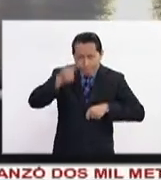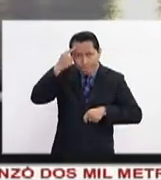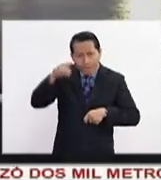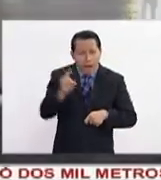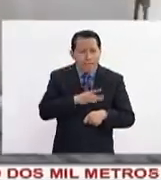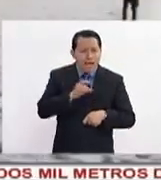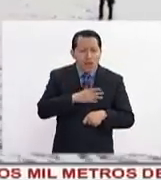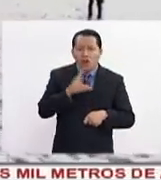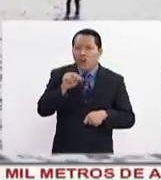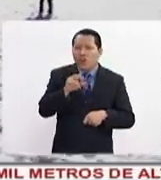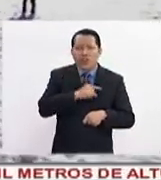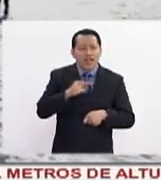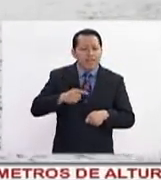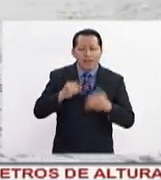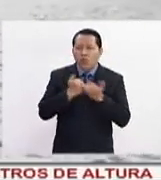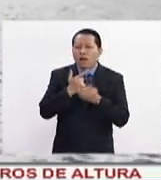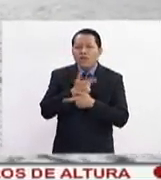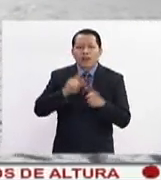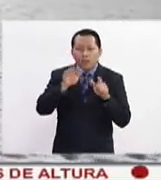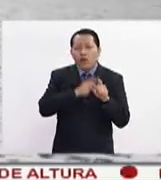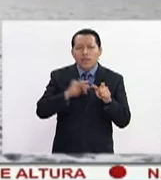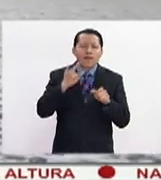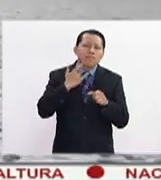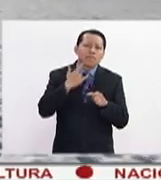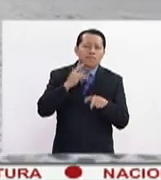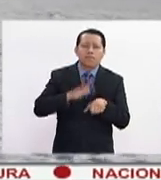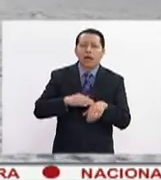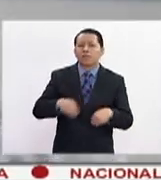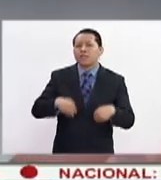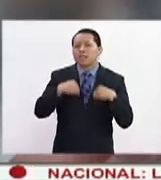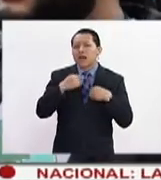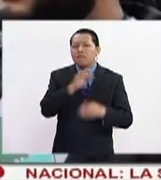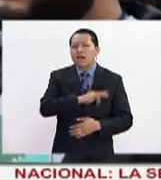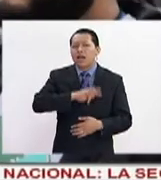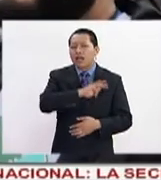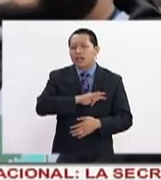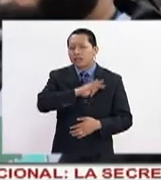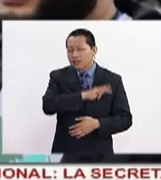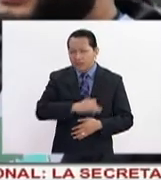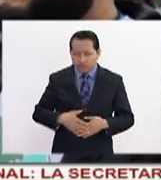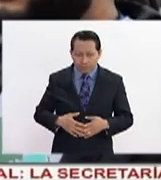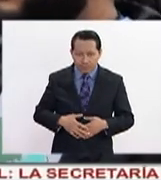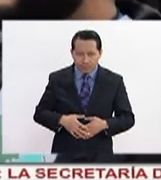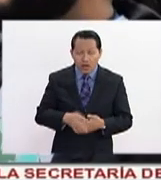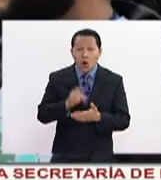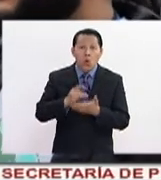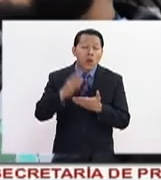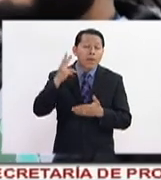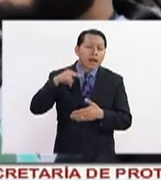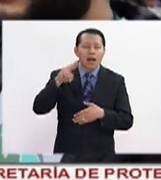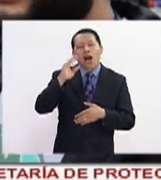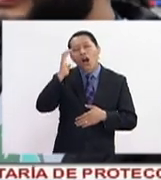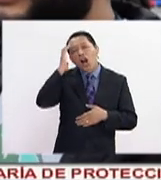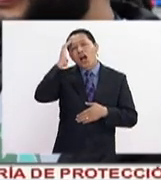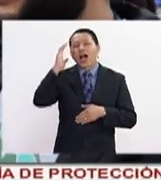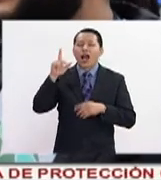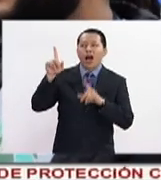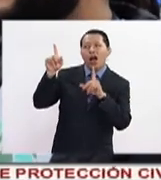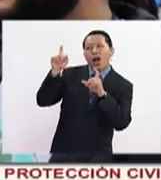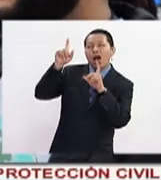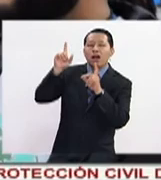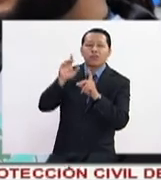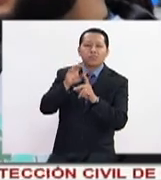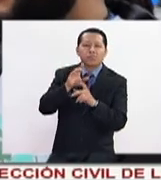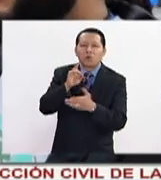miedos, liberarse y arriesgarse a buscar una vida más feliz. No solamente viajar por conocer un lugar y tomar una foto en algún lugar,